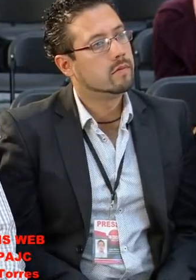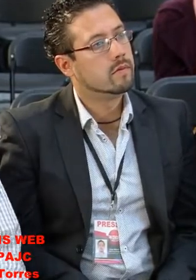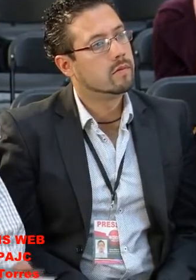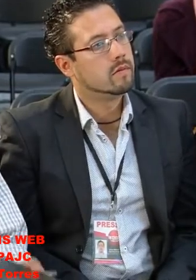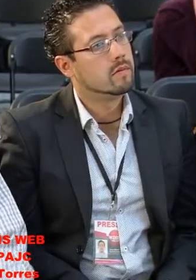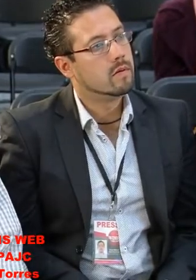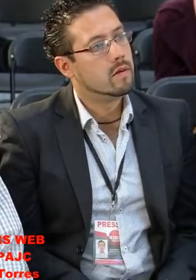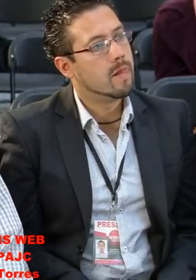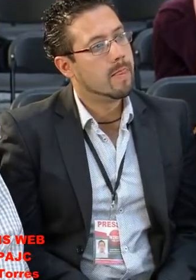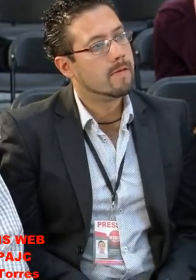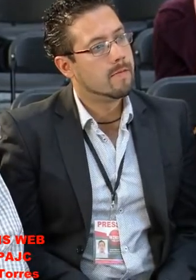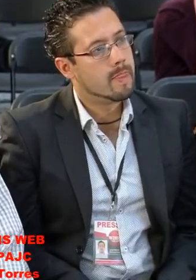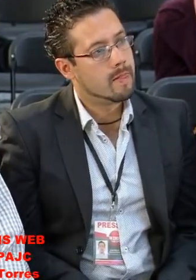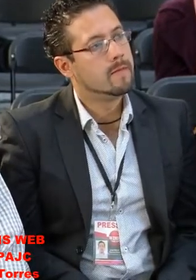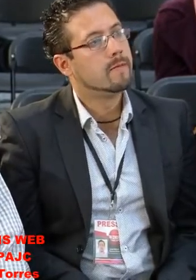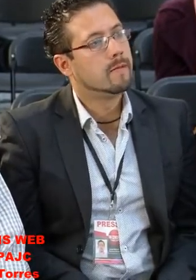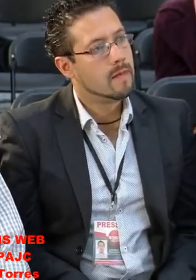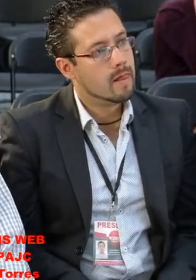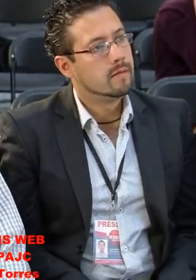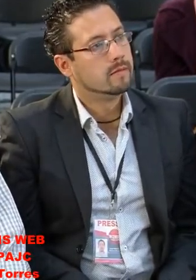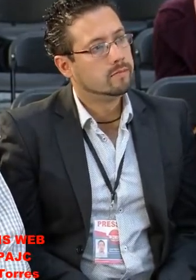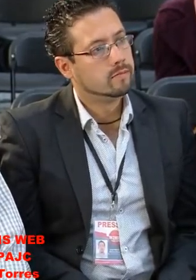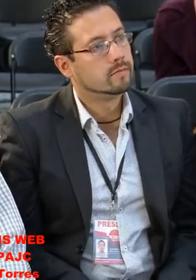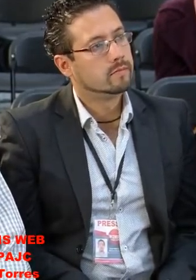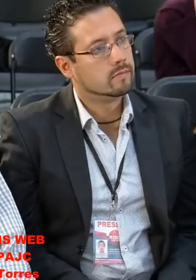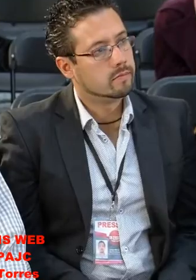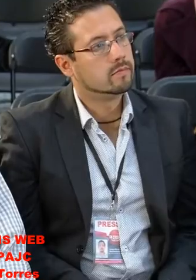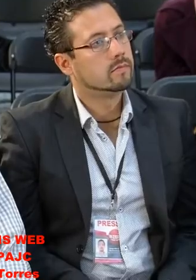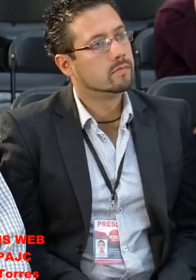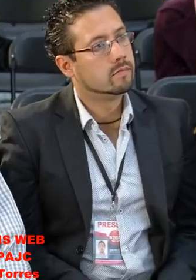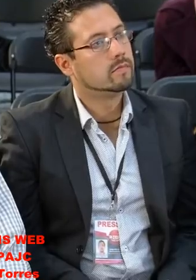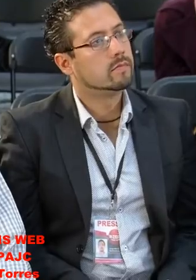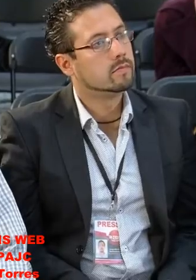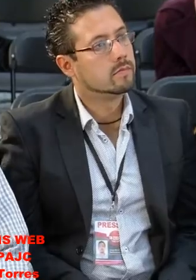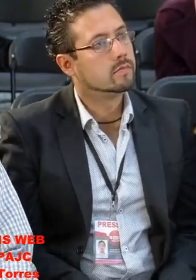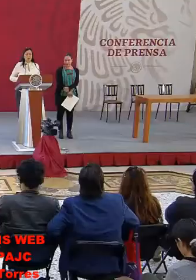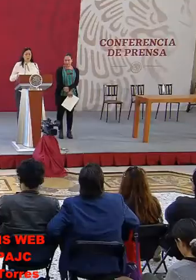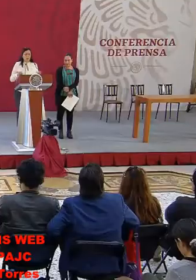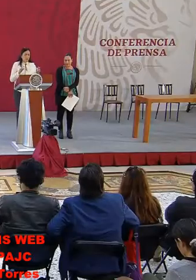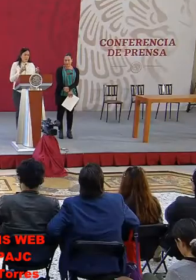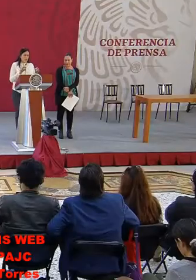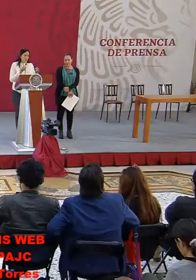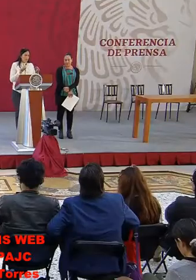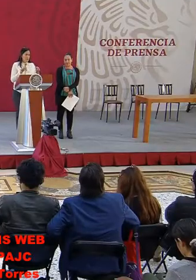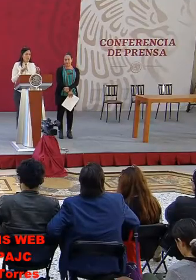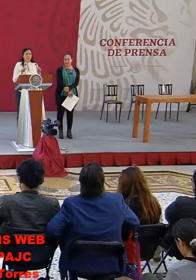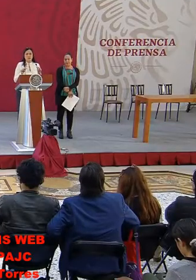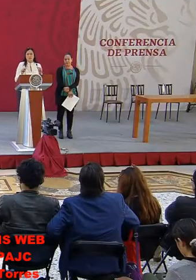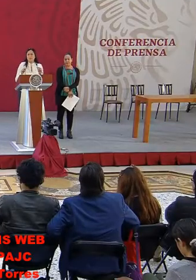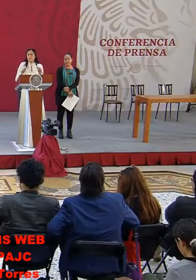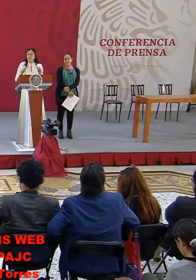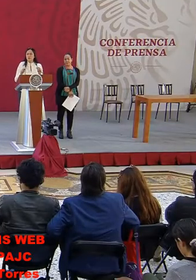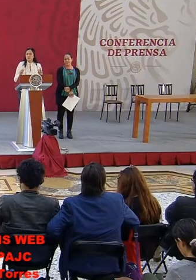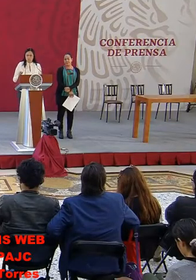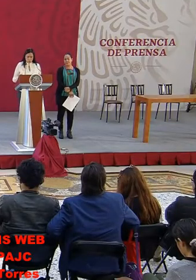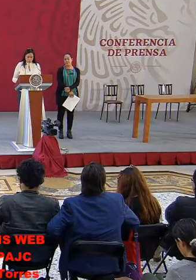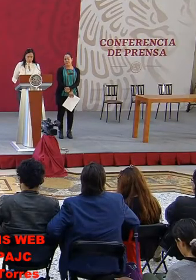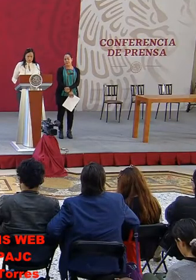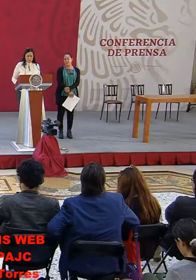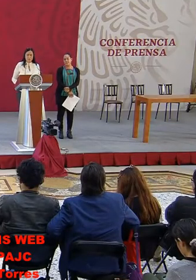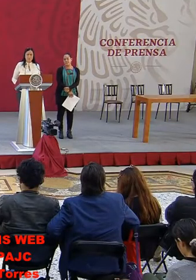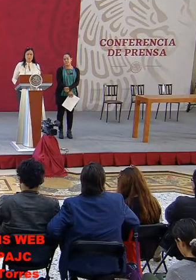presentó y ahí había gente relacionada con la familia de Felipe Calderón Hinojosa. Gracias. Sí, digamos,